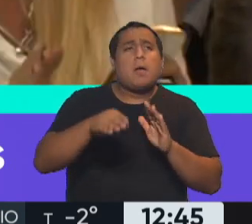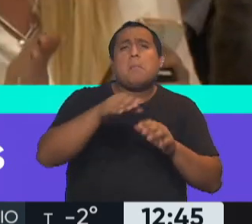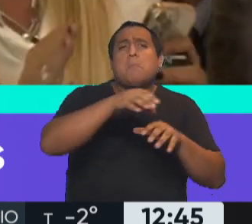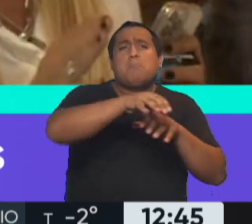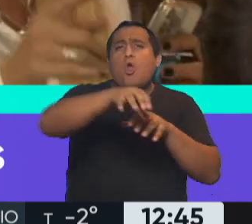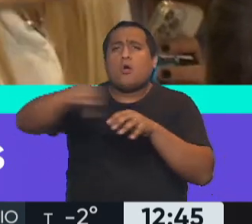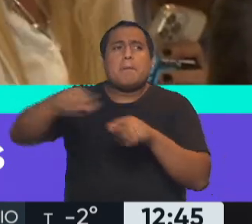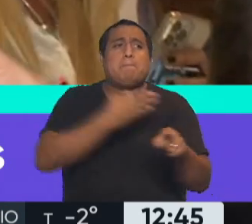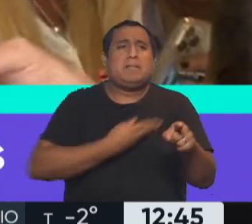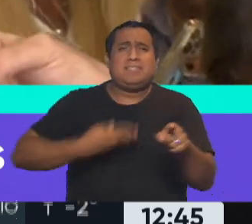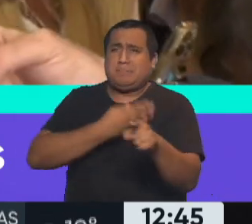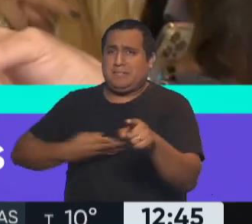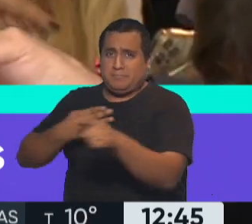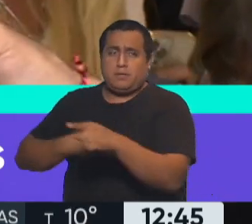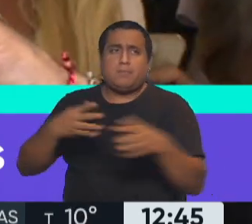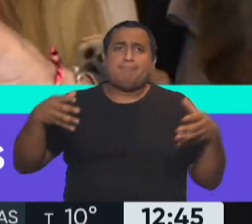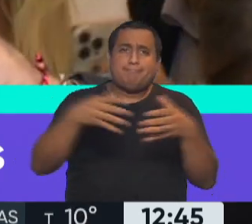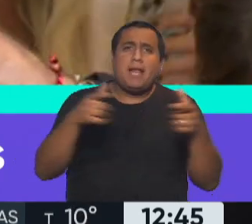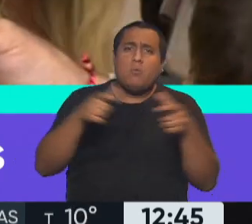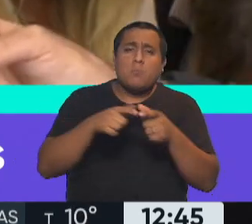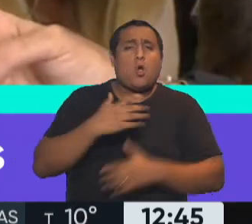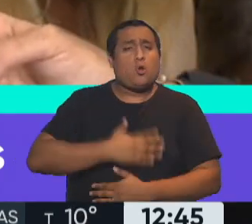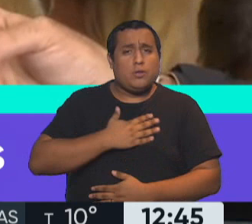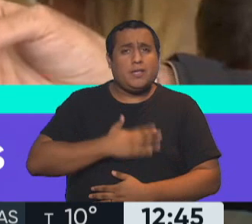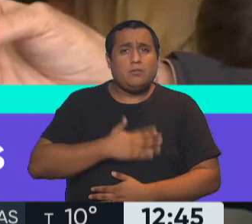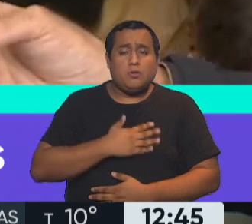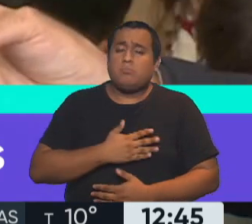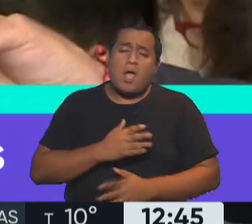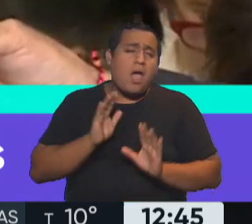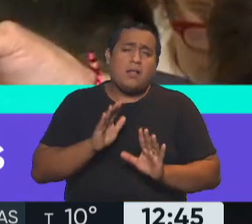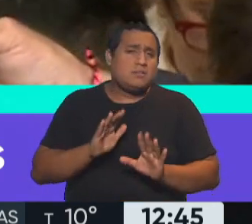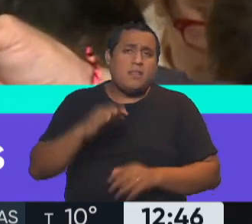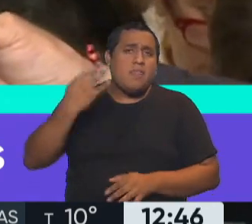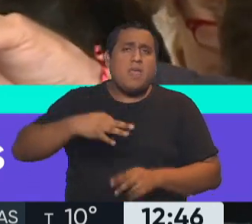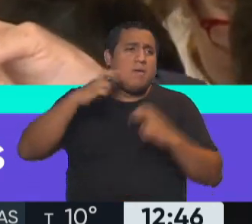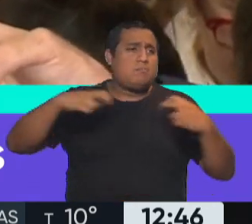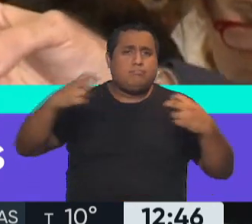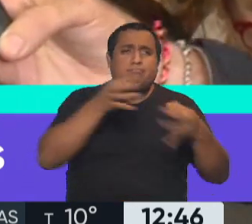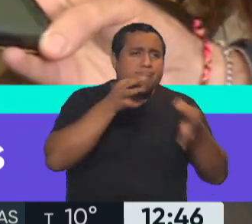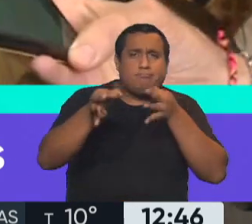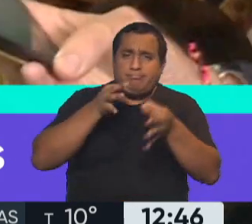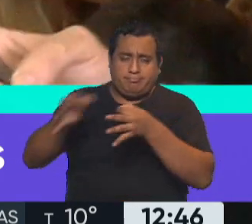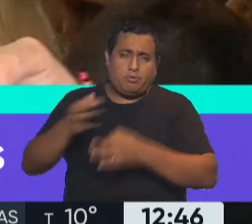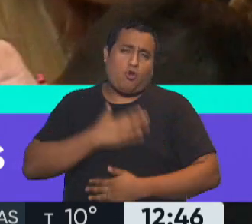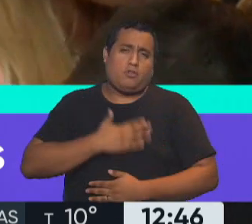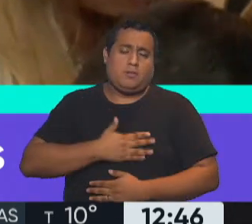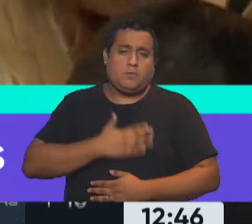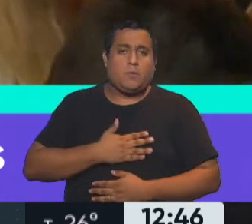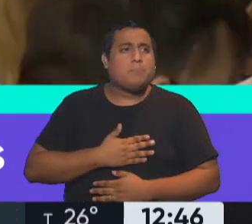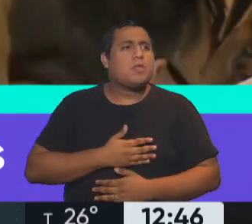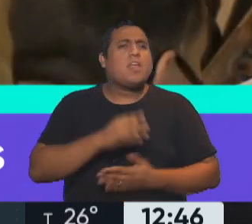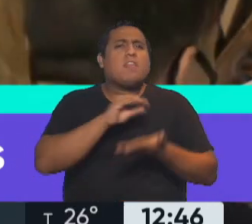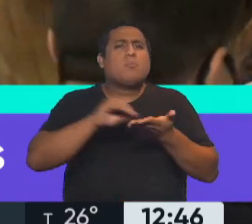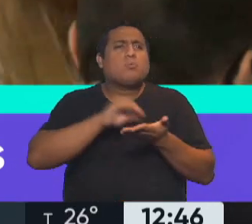bloque y contentos, porque realmente es lo que tenemos que hacer. Nos sentimos muy contentos. ¿En el momento cuál fue el compromiso de los